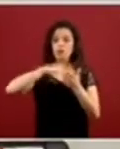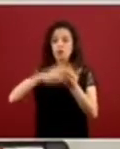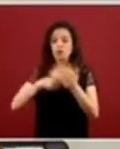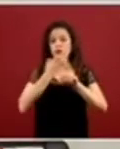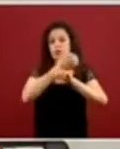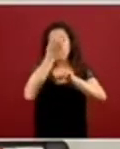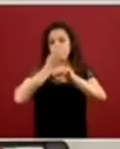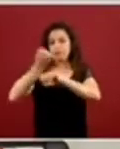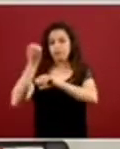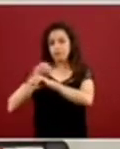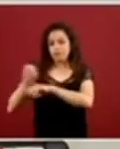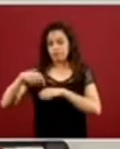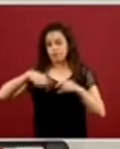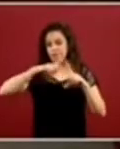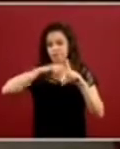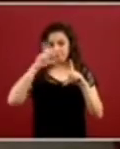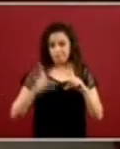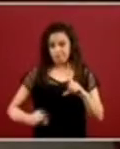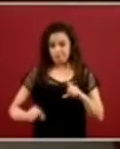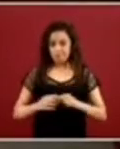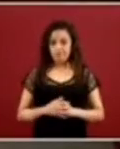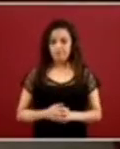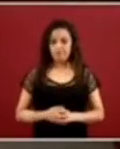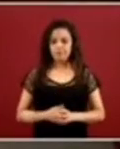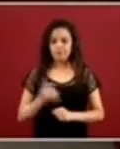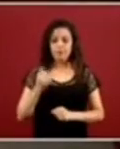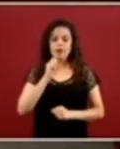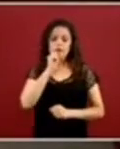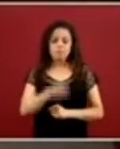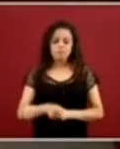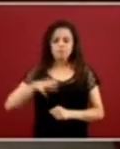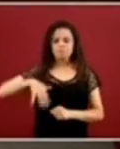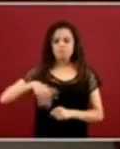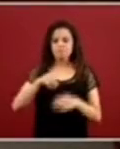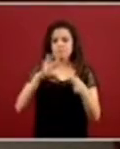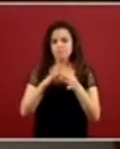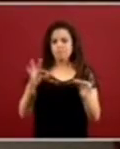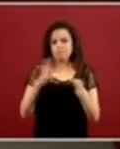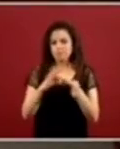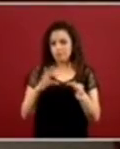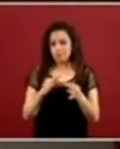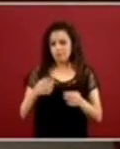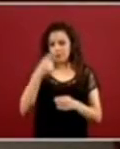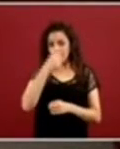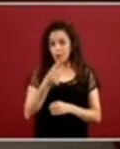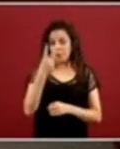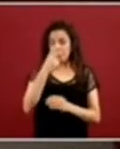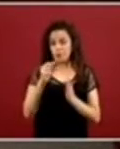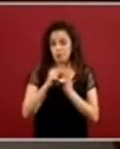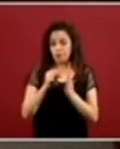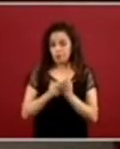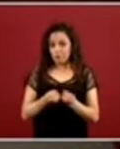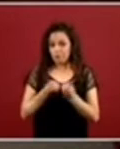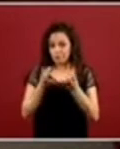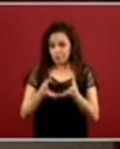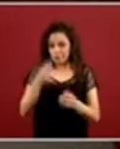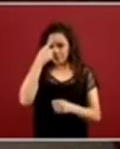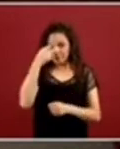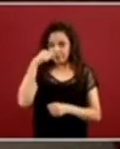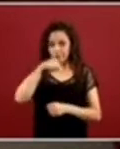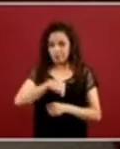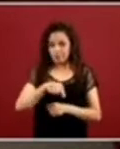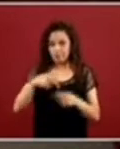del país, además de lo que ya se ha comentado de los 2 puntos para el examen nacional de aspirantes a